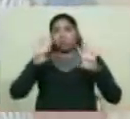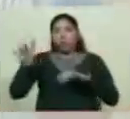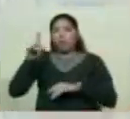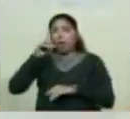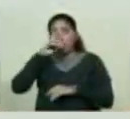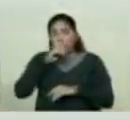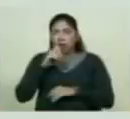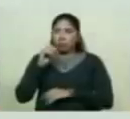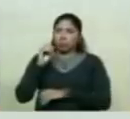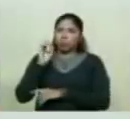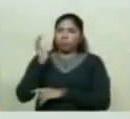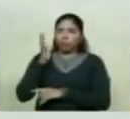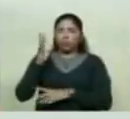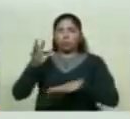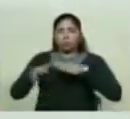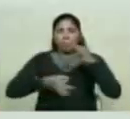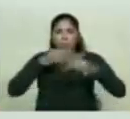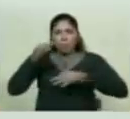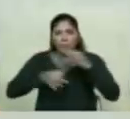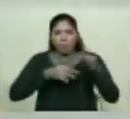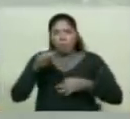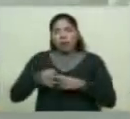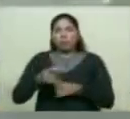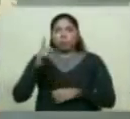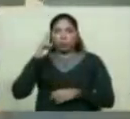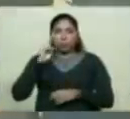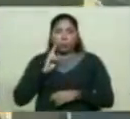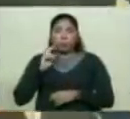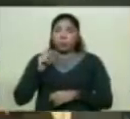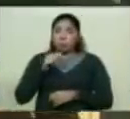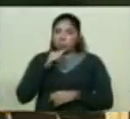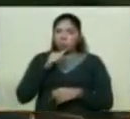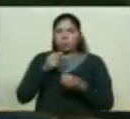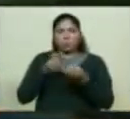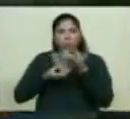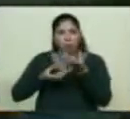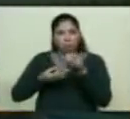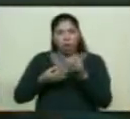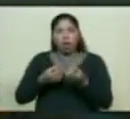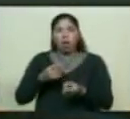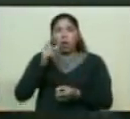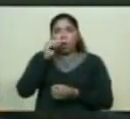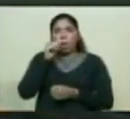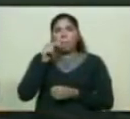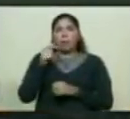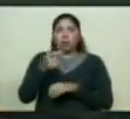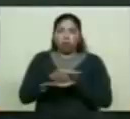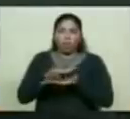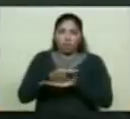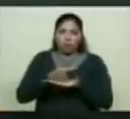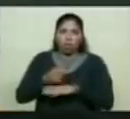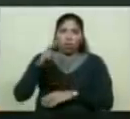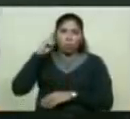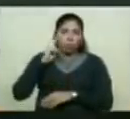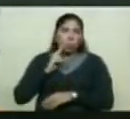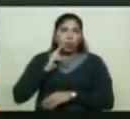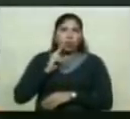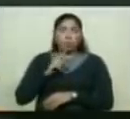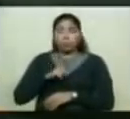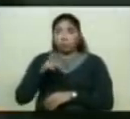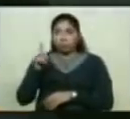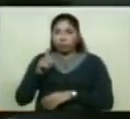congreso de angostura a cargo del gobernador del estado bolívar justo noguera pietri durante su discurso